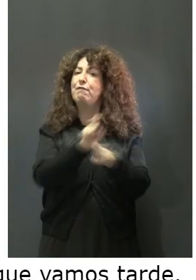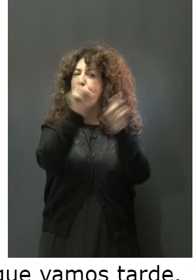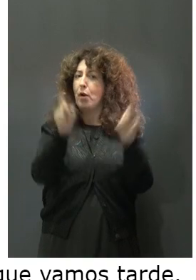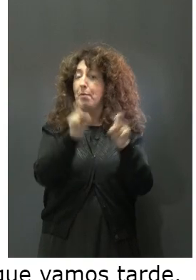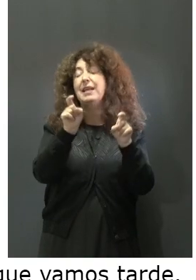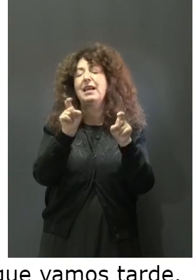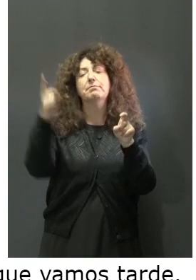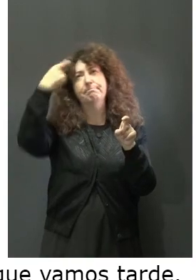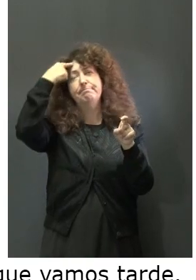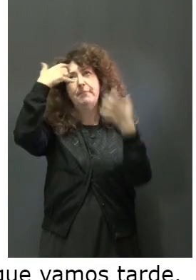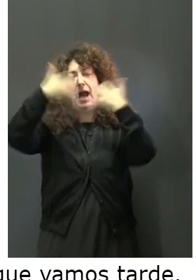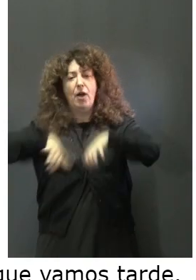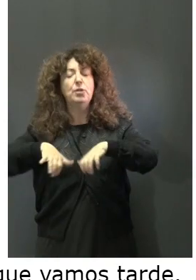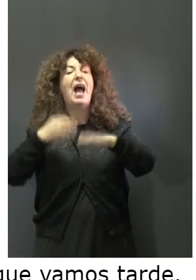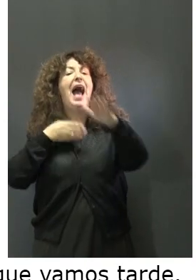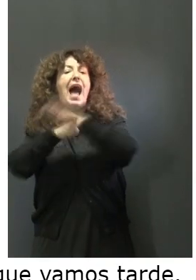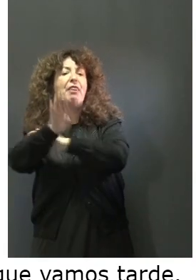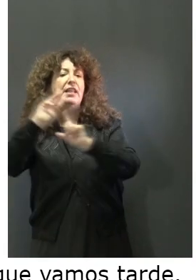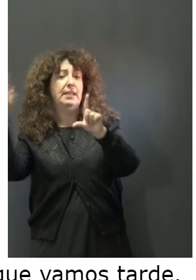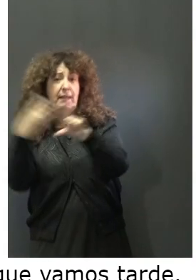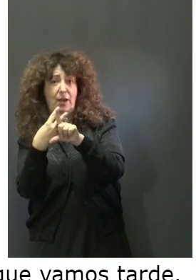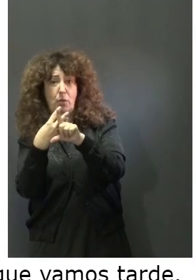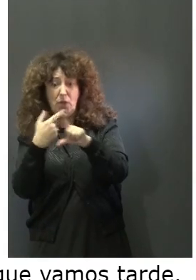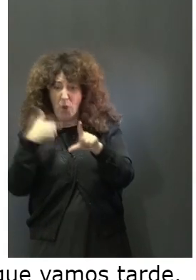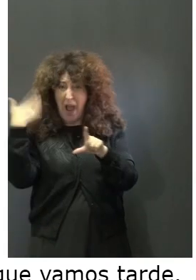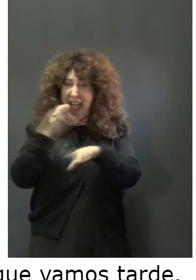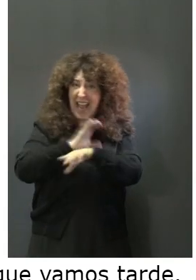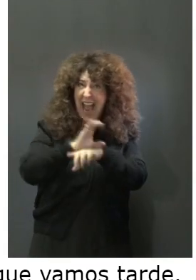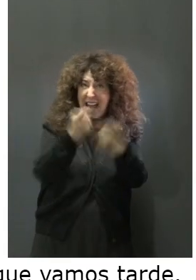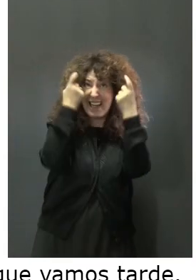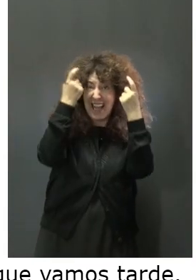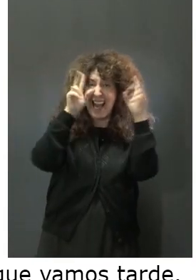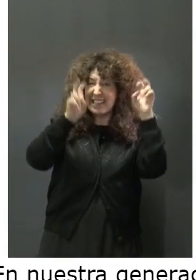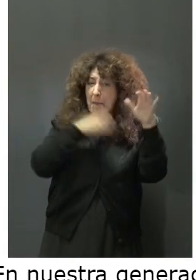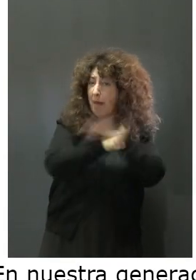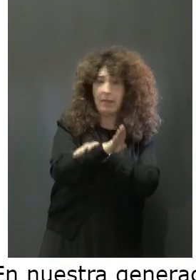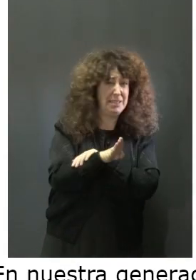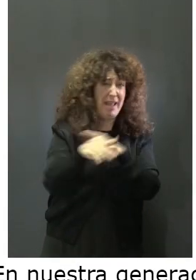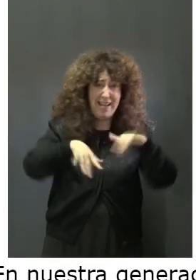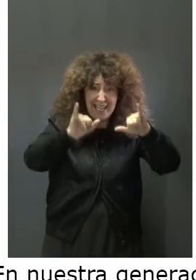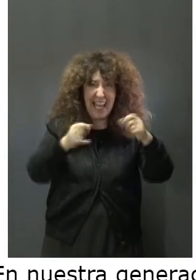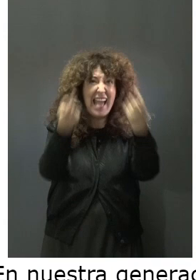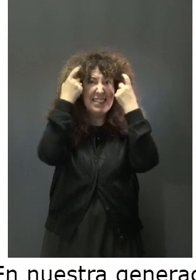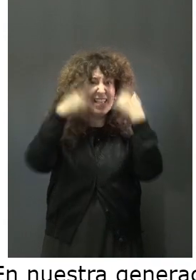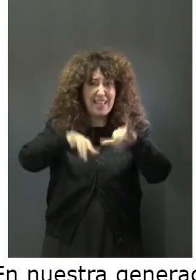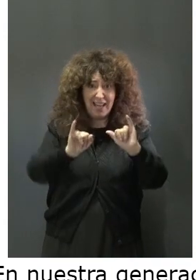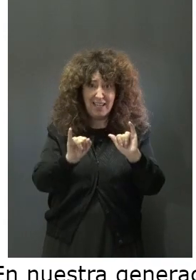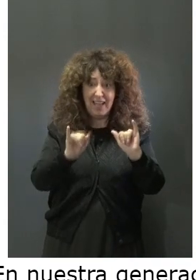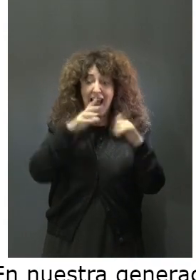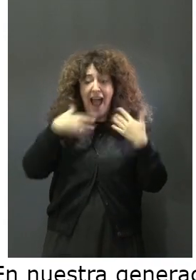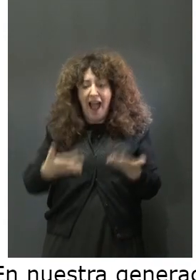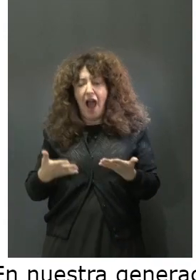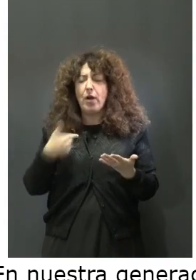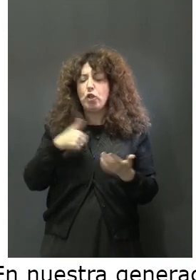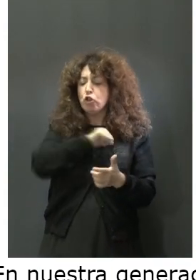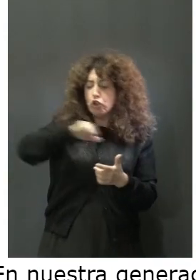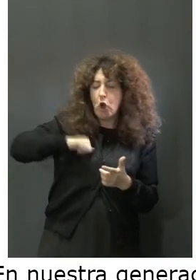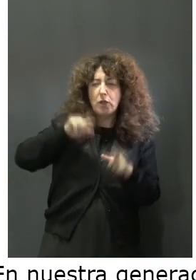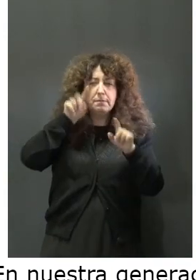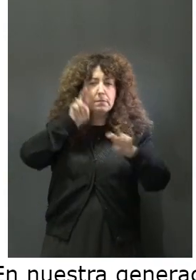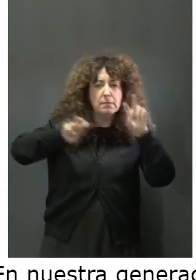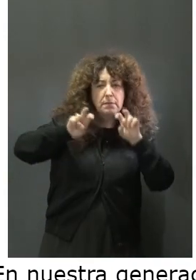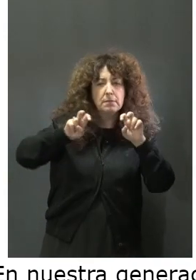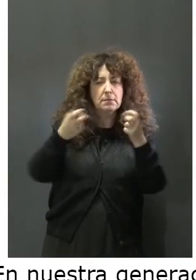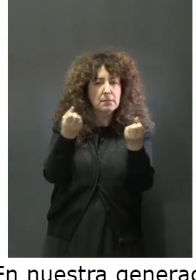accesibilidad web. Yo no di en la carrera accesibilidad web, yo no hablé nada, ni me enseñaron. Entonces, al final, como eres autodidacta, lo consideras que estás